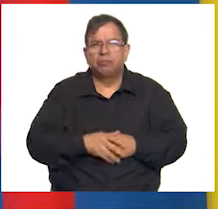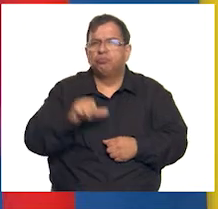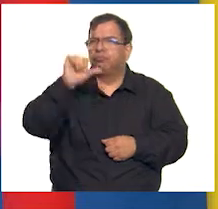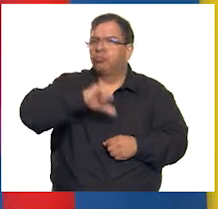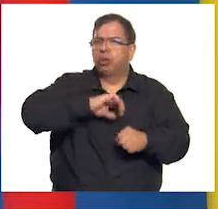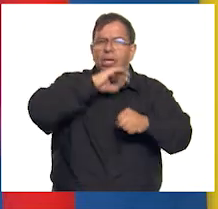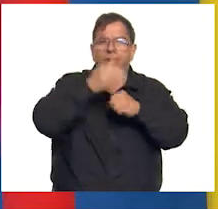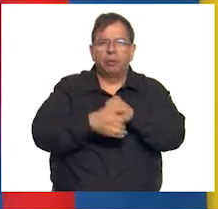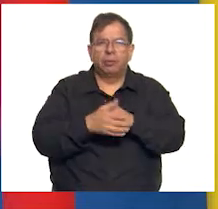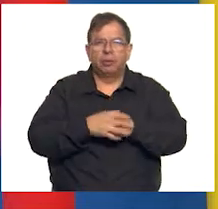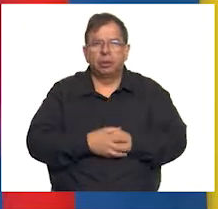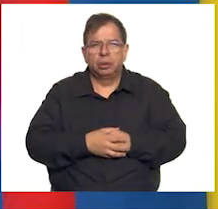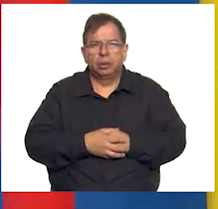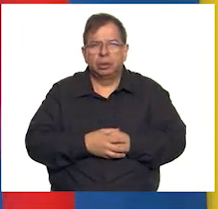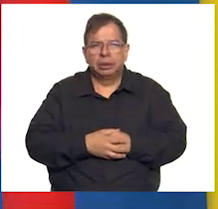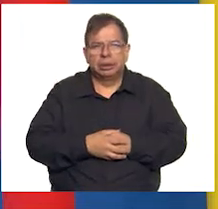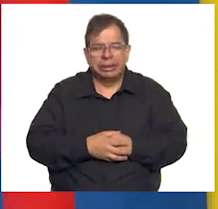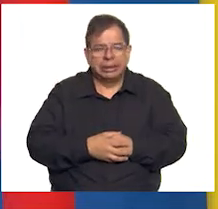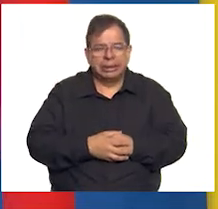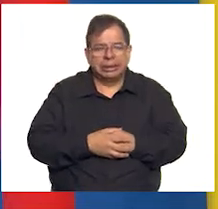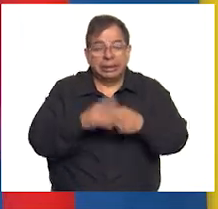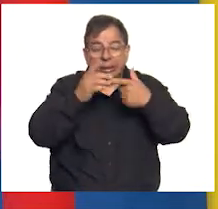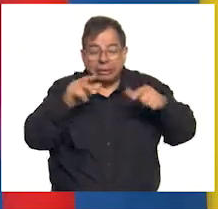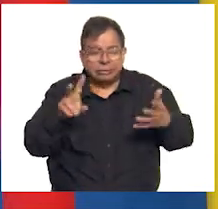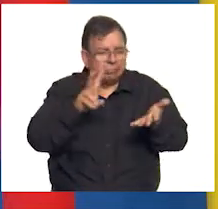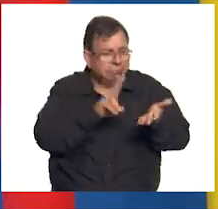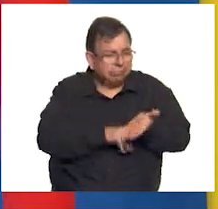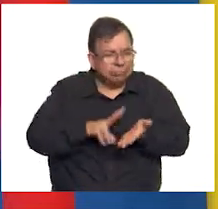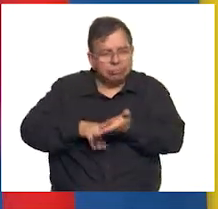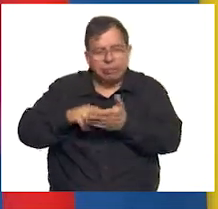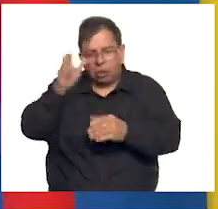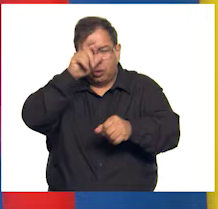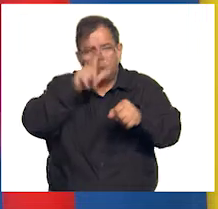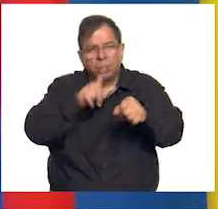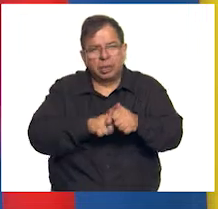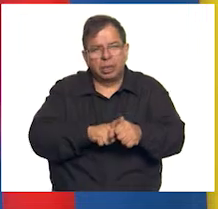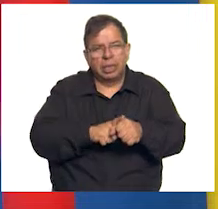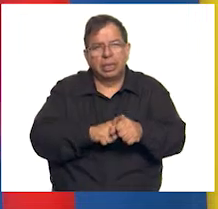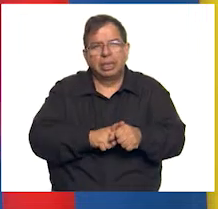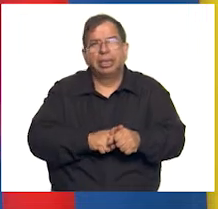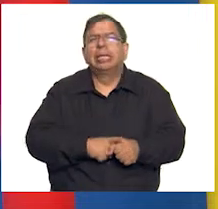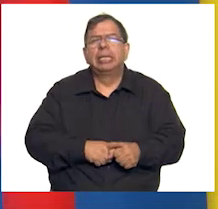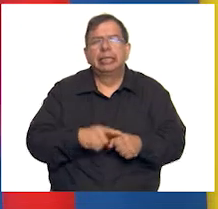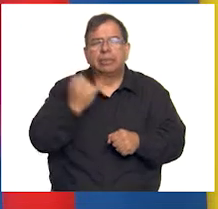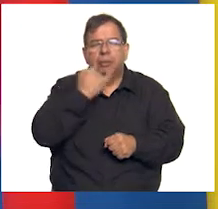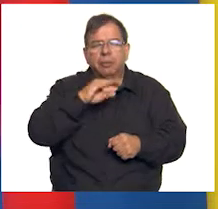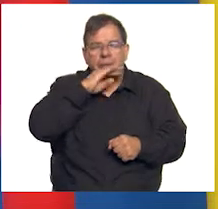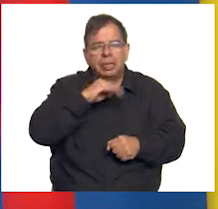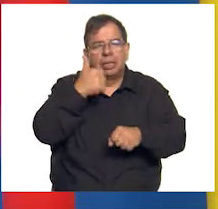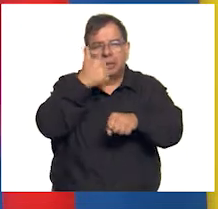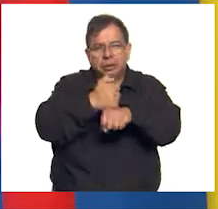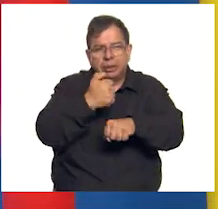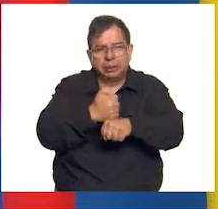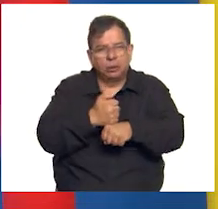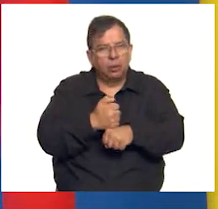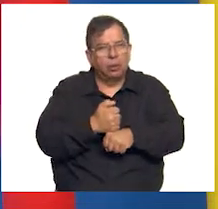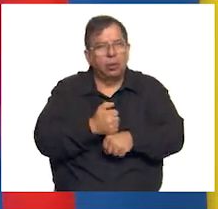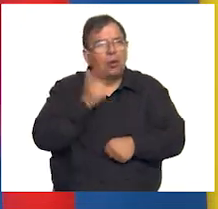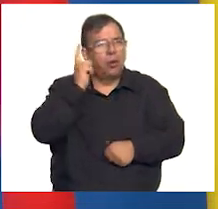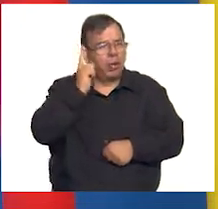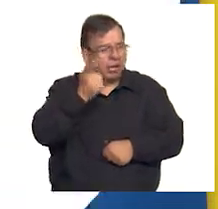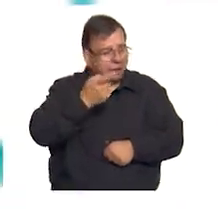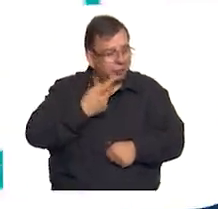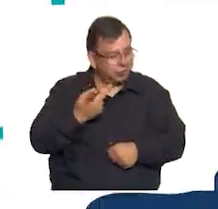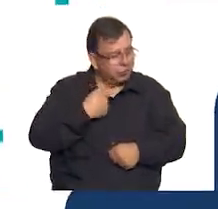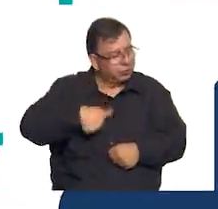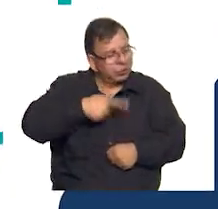hemos terminado con nuestra riqueza lingüística y cultural de lengua materna sexto grado. Y espero que lo hayan disfrutado tanto como la maestra